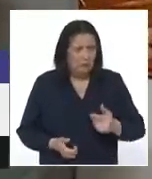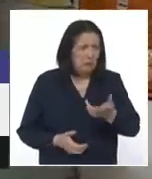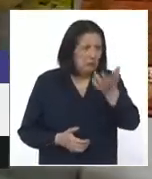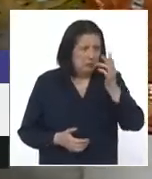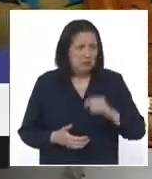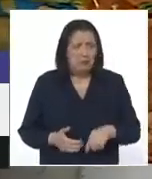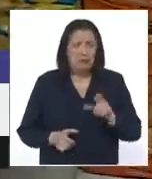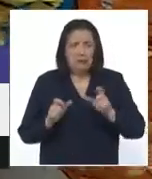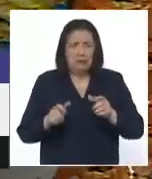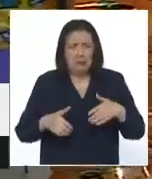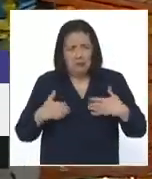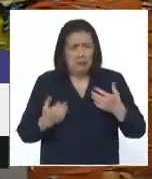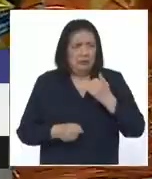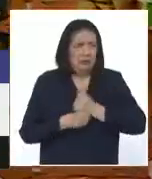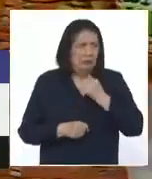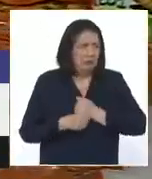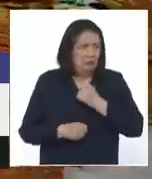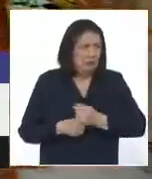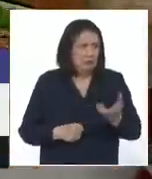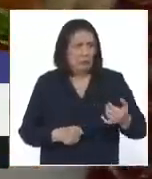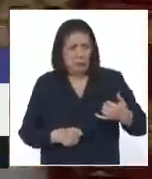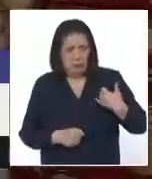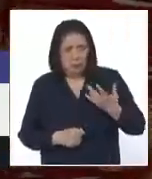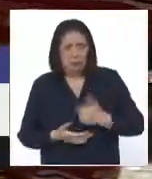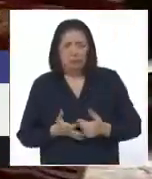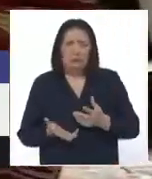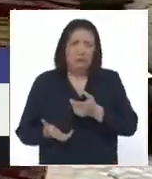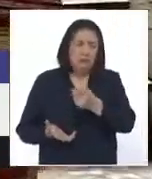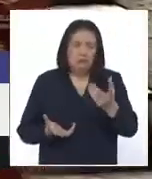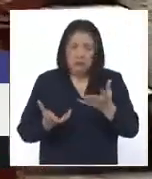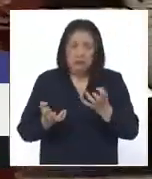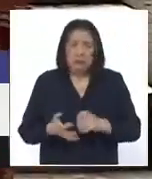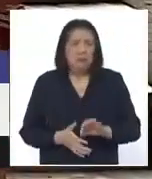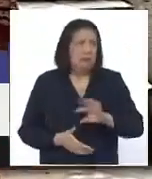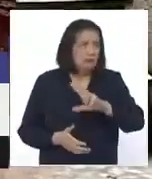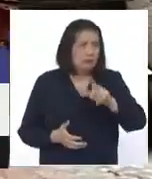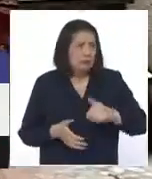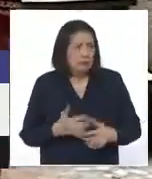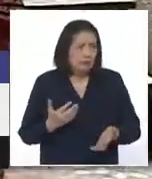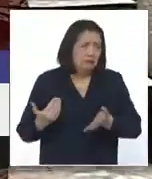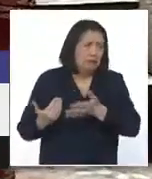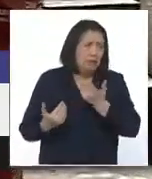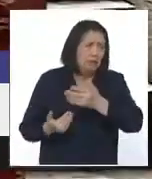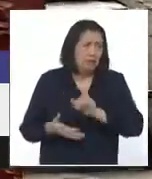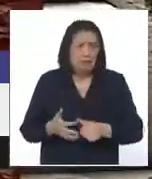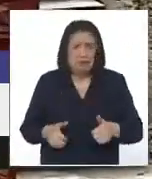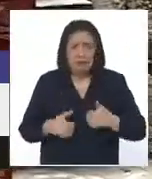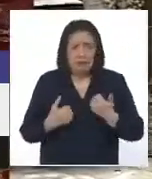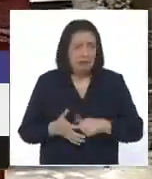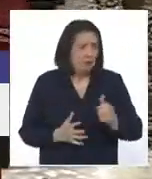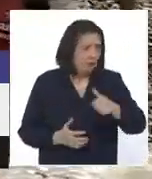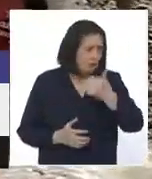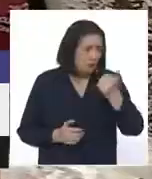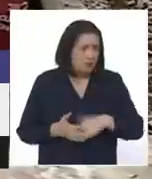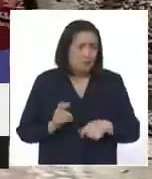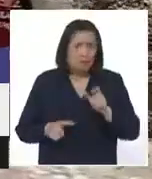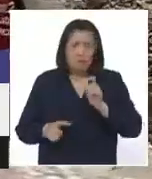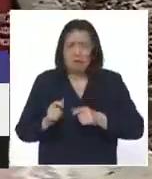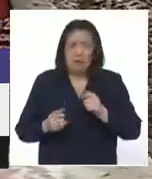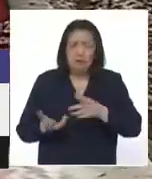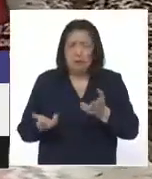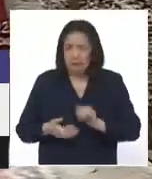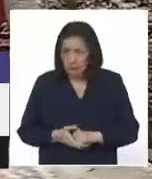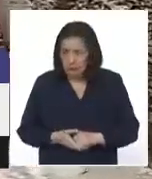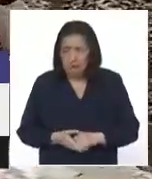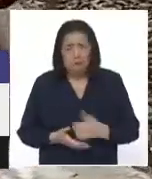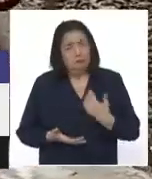porque son personas jóvenes, son personas sanas, pero prefieren delinquir, prefieren la vida fácil, prefieren que otro los mantenga, y de